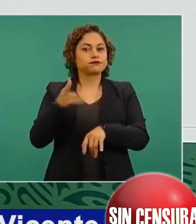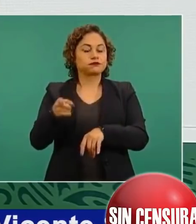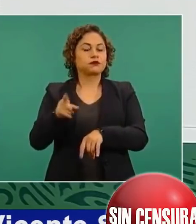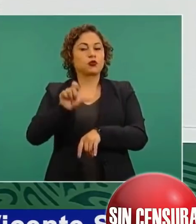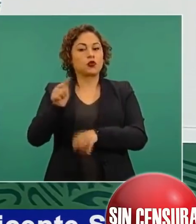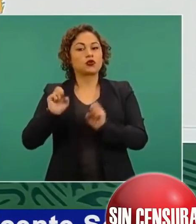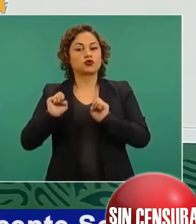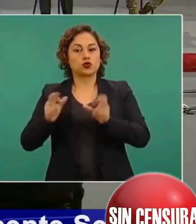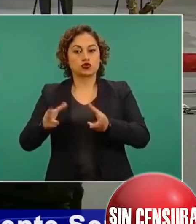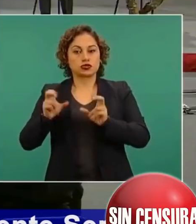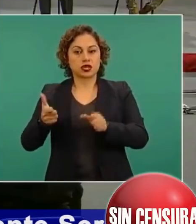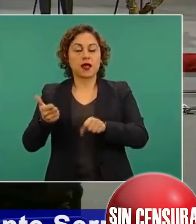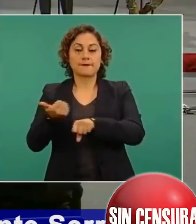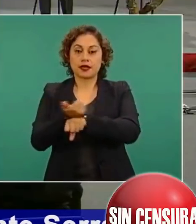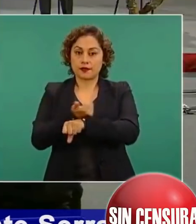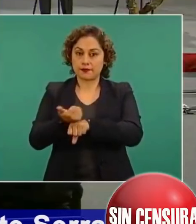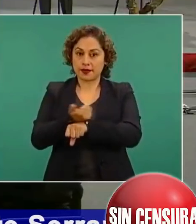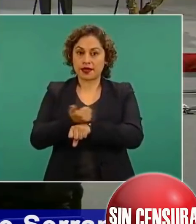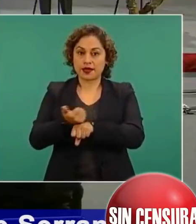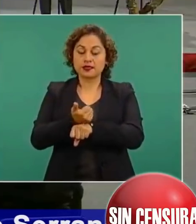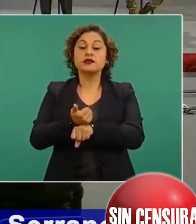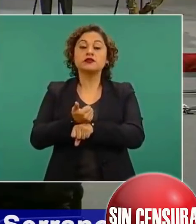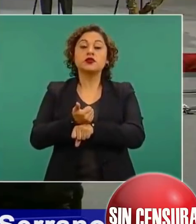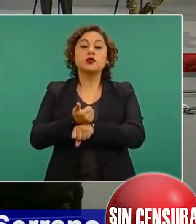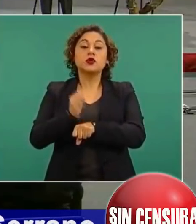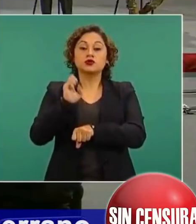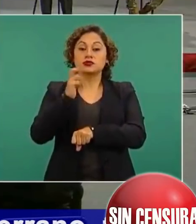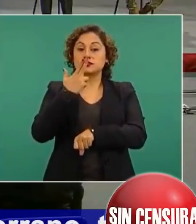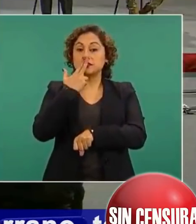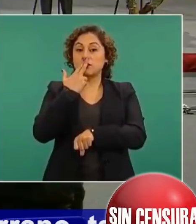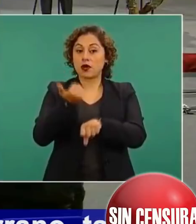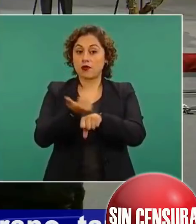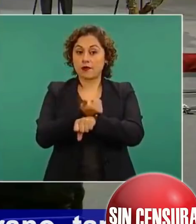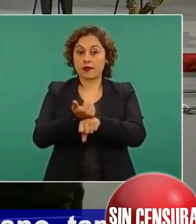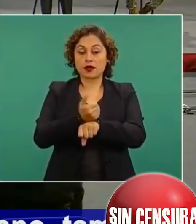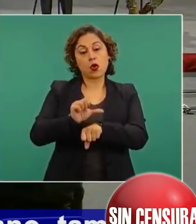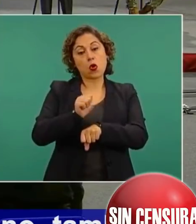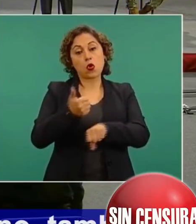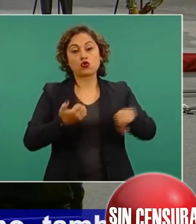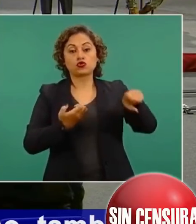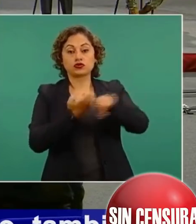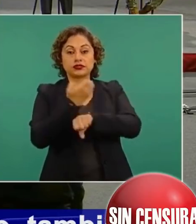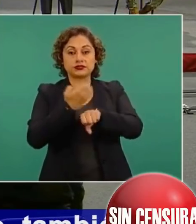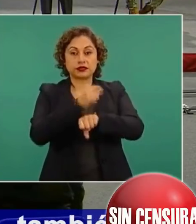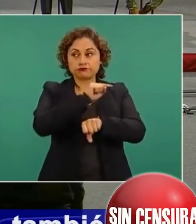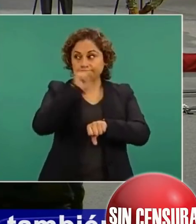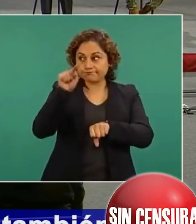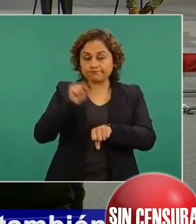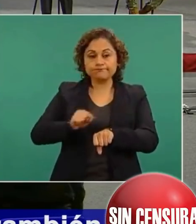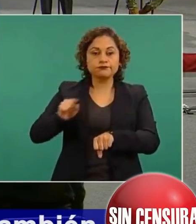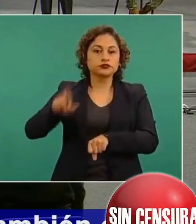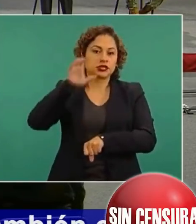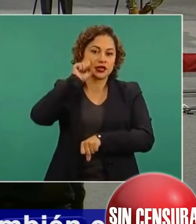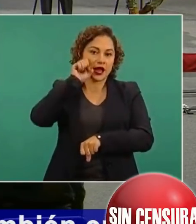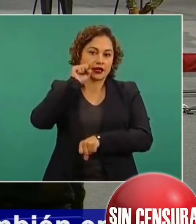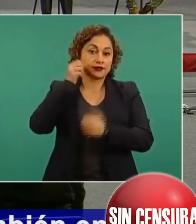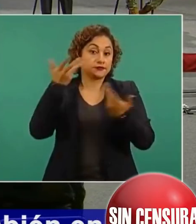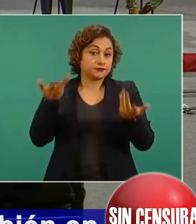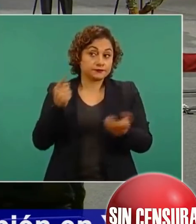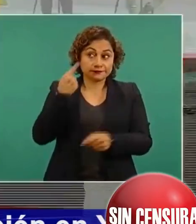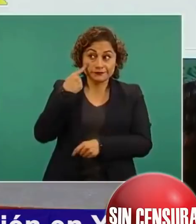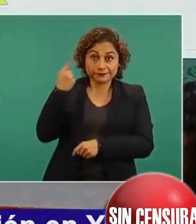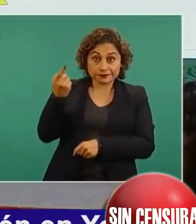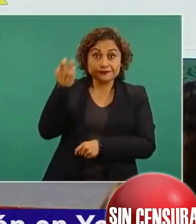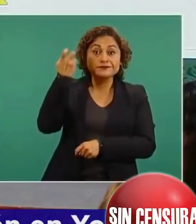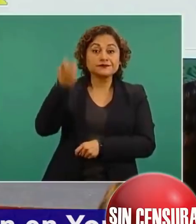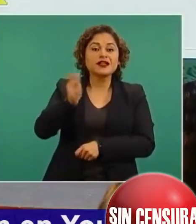amarillo, Chihuahua en amarillo, el resto en naranja. En resumen, la epidemia sigue activa en México, en el